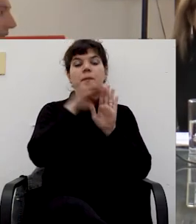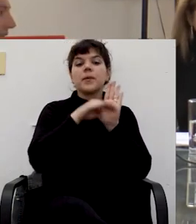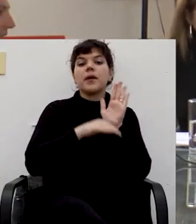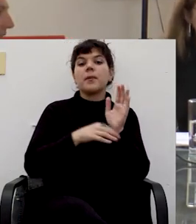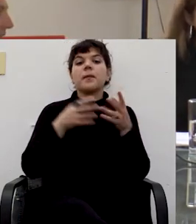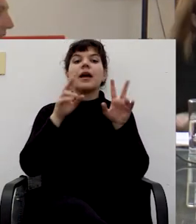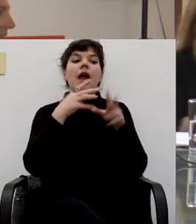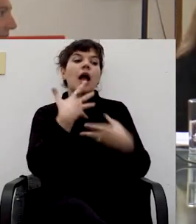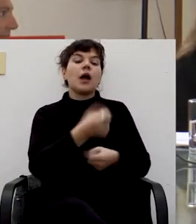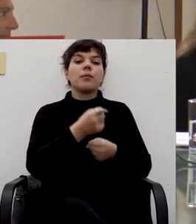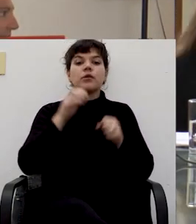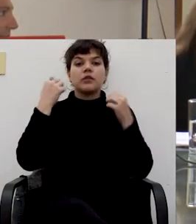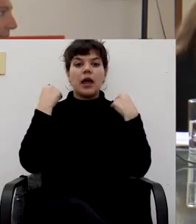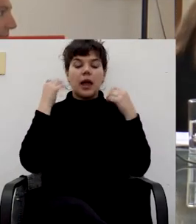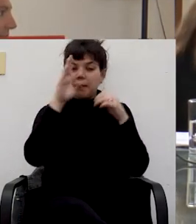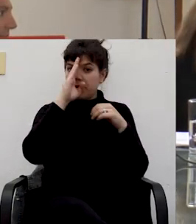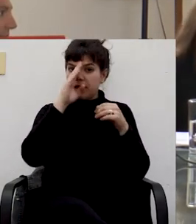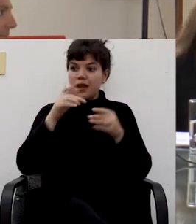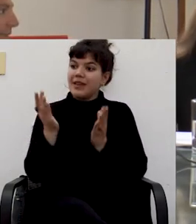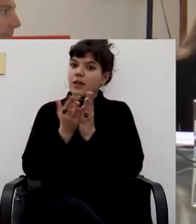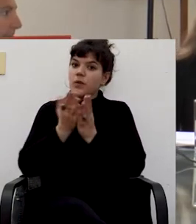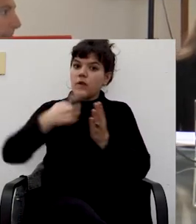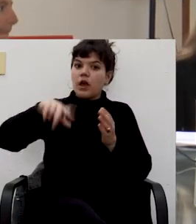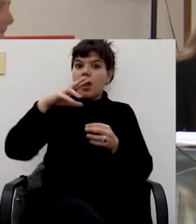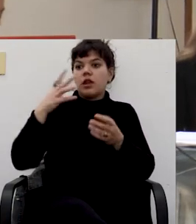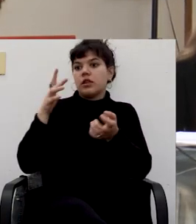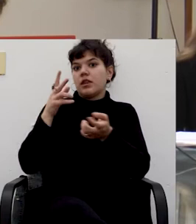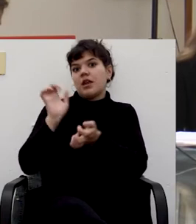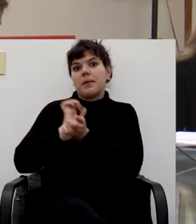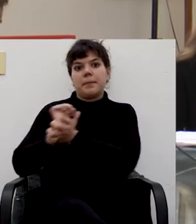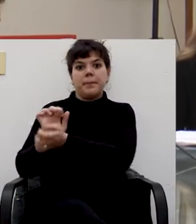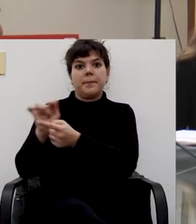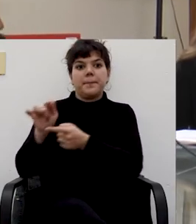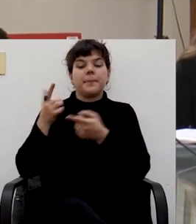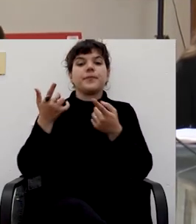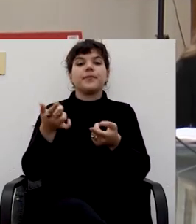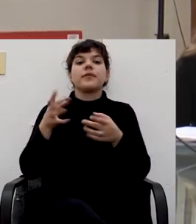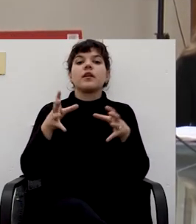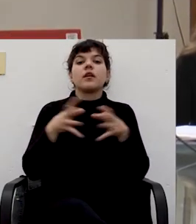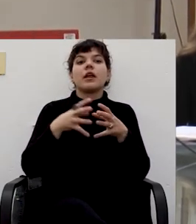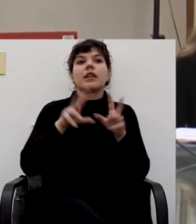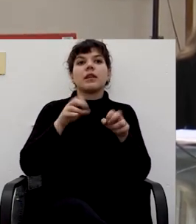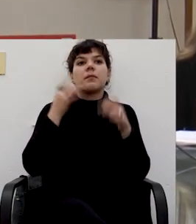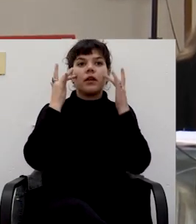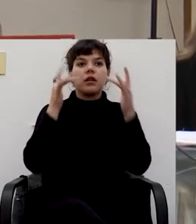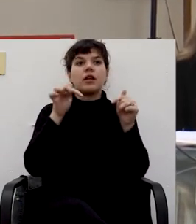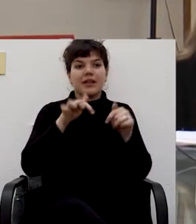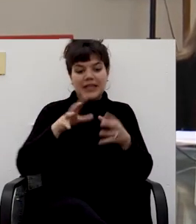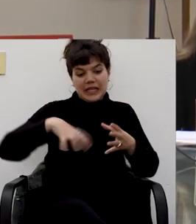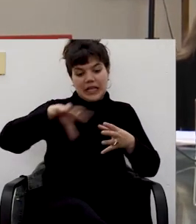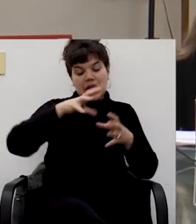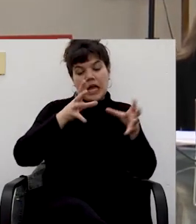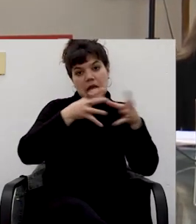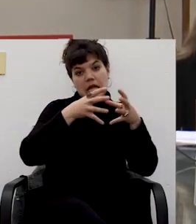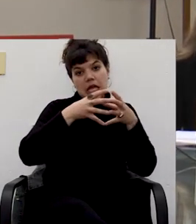Aprendizaje, en el equipo de trabajo con estudiantes en privación de libertad de la Comisión Sectorial de Enseñanza. Y bueno, este es un equipo que